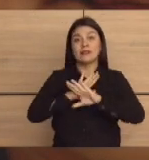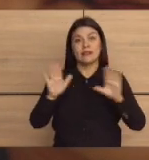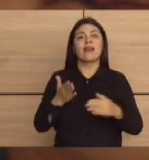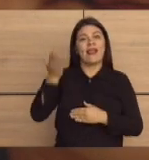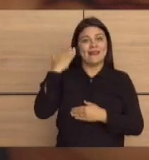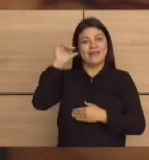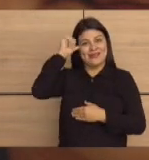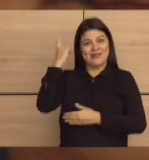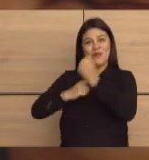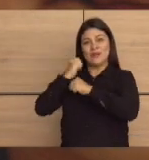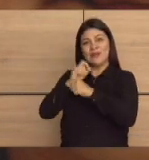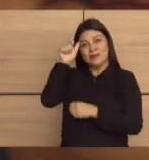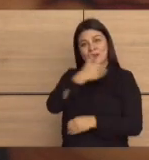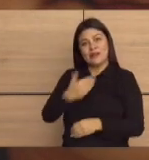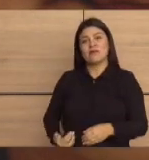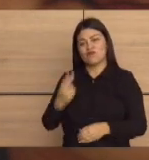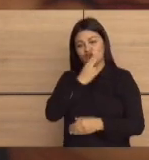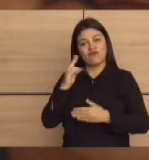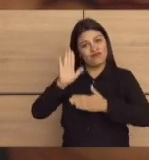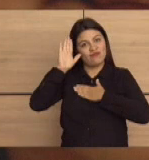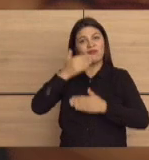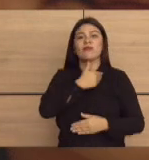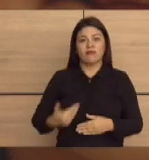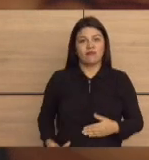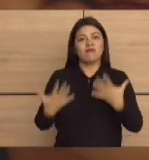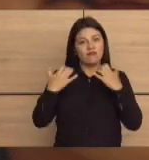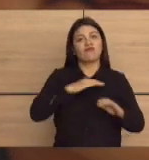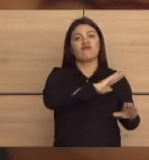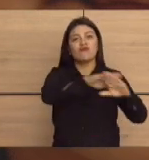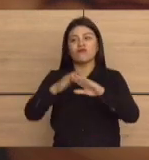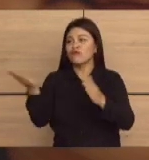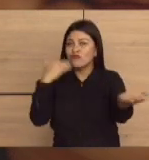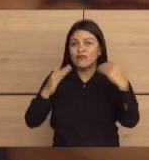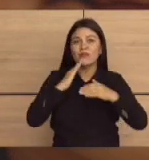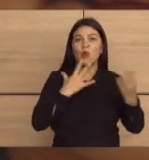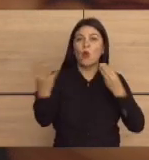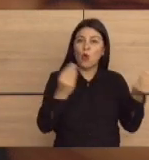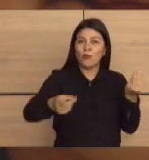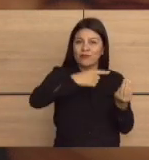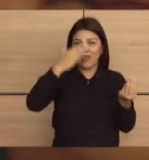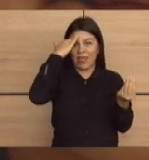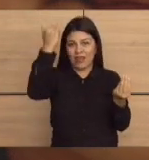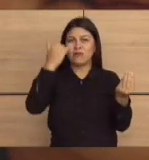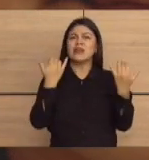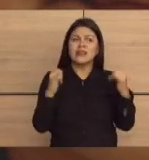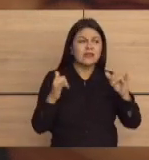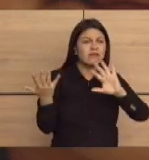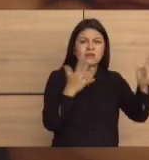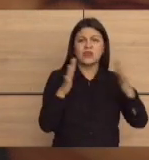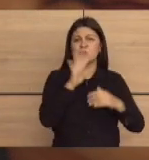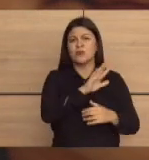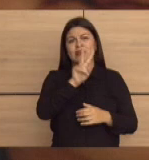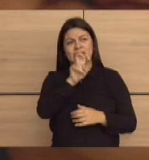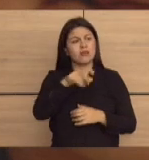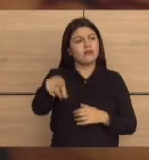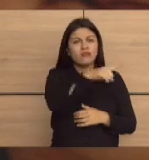incluso desde antes de posesionarse, y era la invitación al colectivo de las academias y a más de 47 sabios y universidades ancla